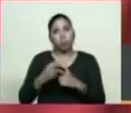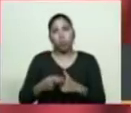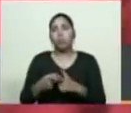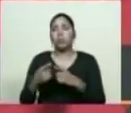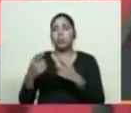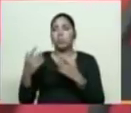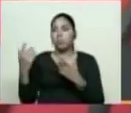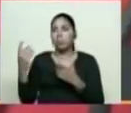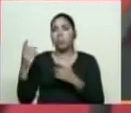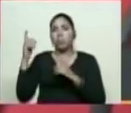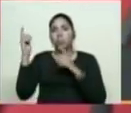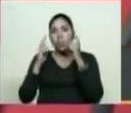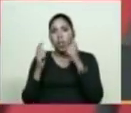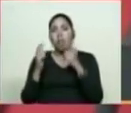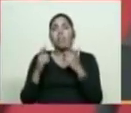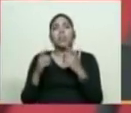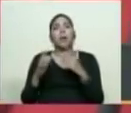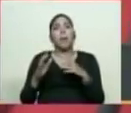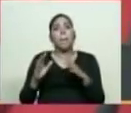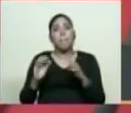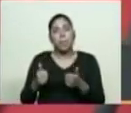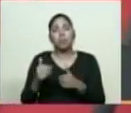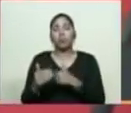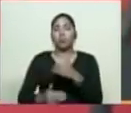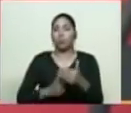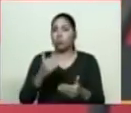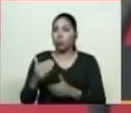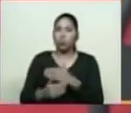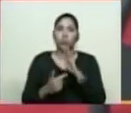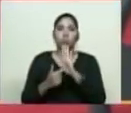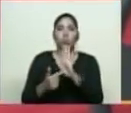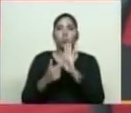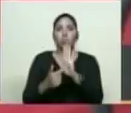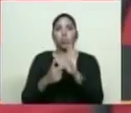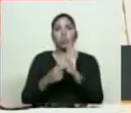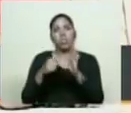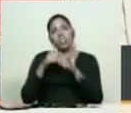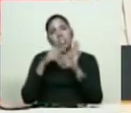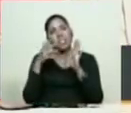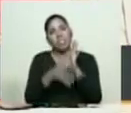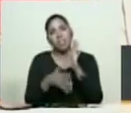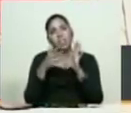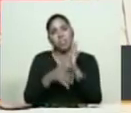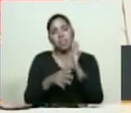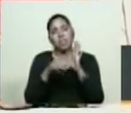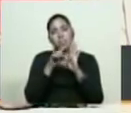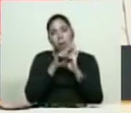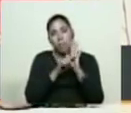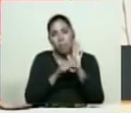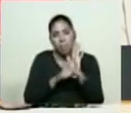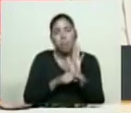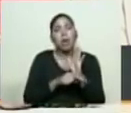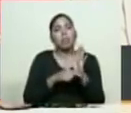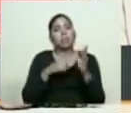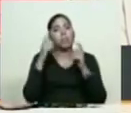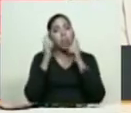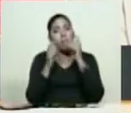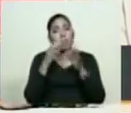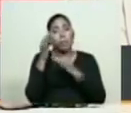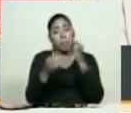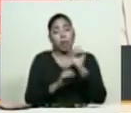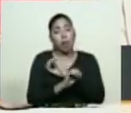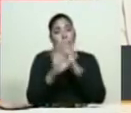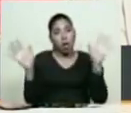hablarle al pueblo en un idioma que el pueblo entendió, y comenzó un presidente a poner la cara por un pueblo. O sea, los golpes no los recibió el pueblo,